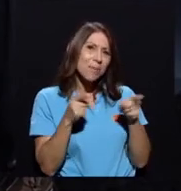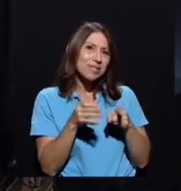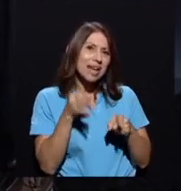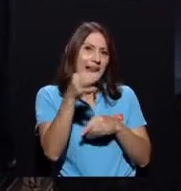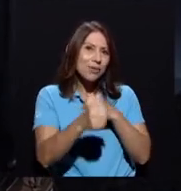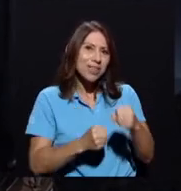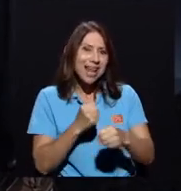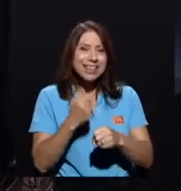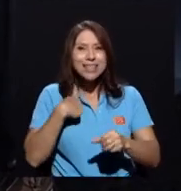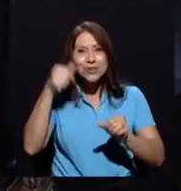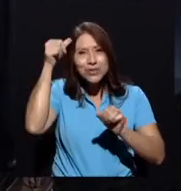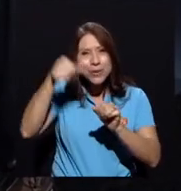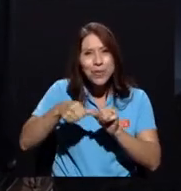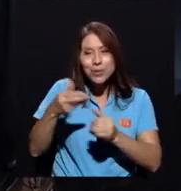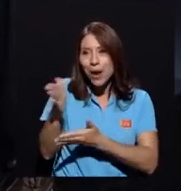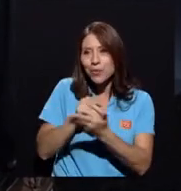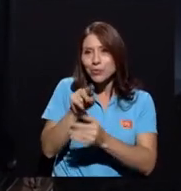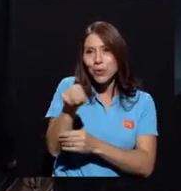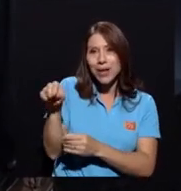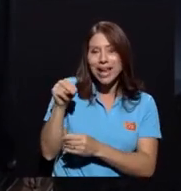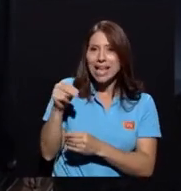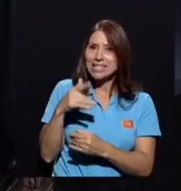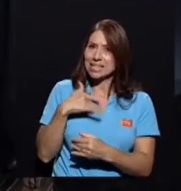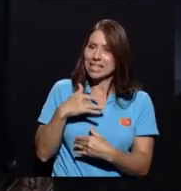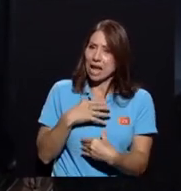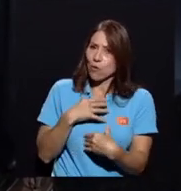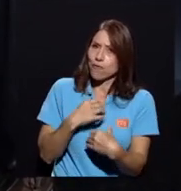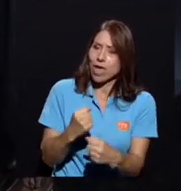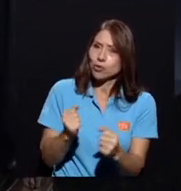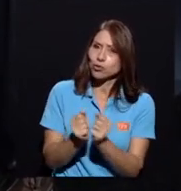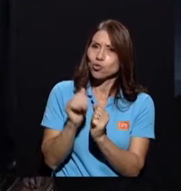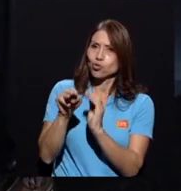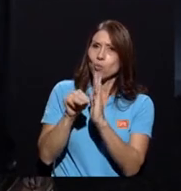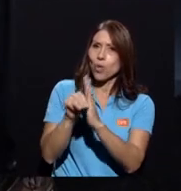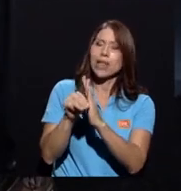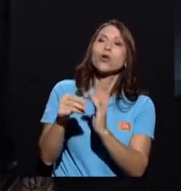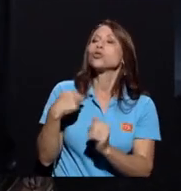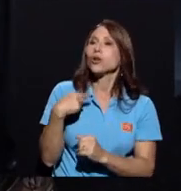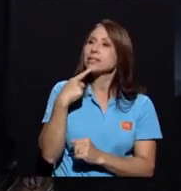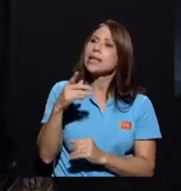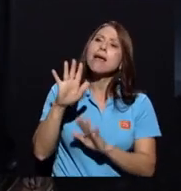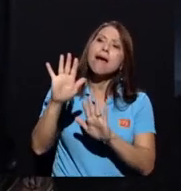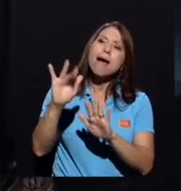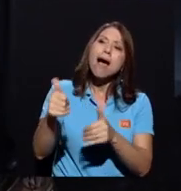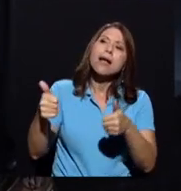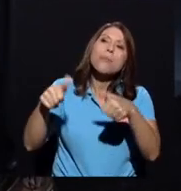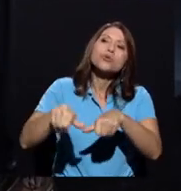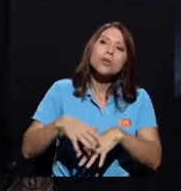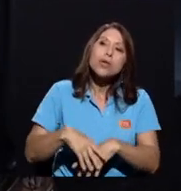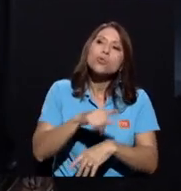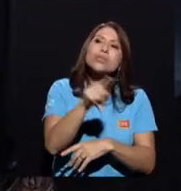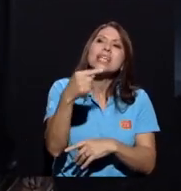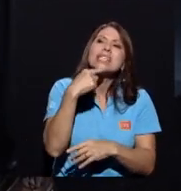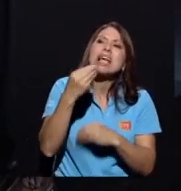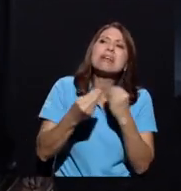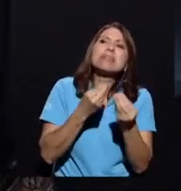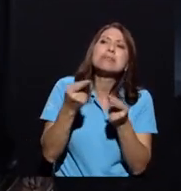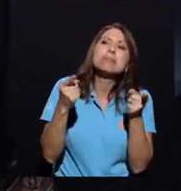estaban muy confiados en el modelo que tenían y yo les digo no hagamos un trato predican el año pasado